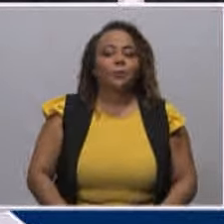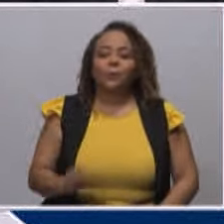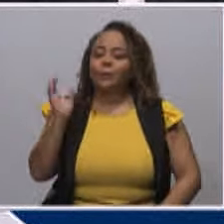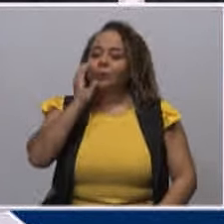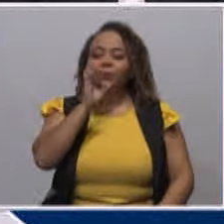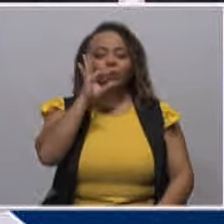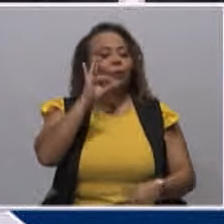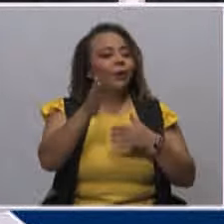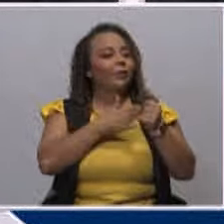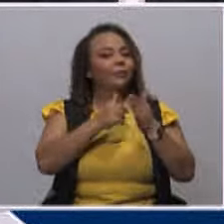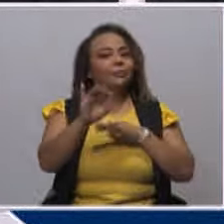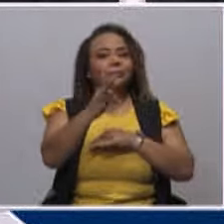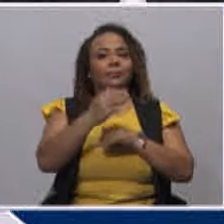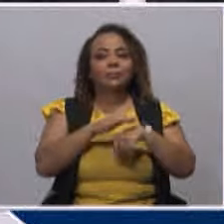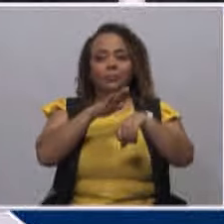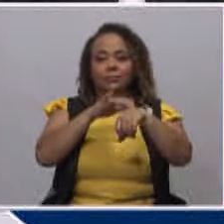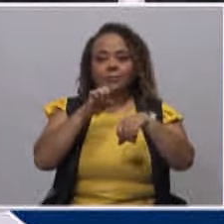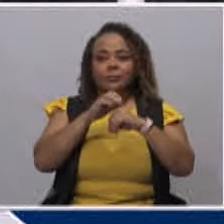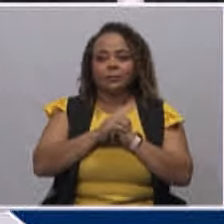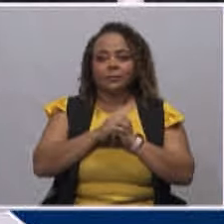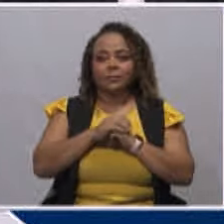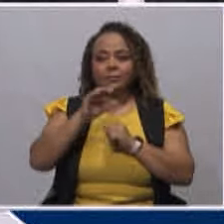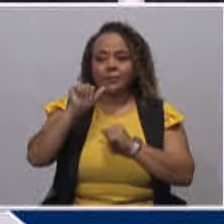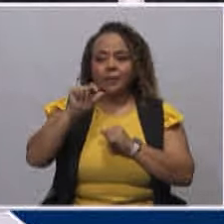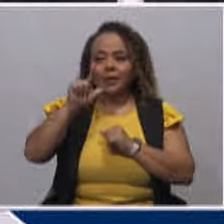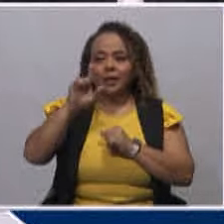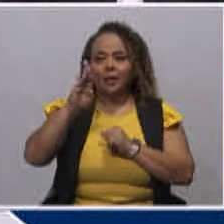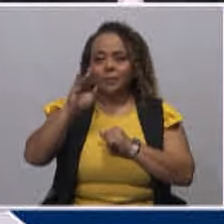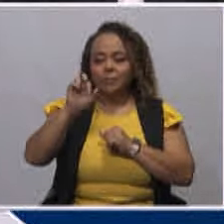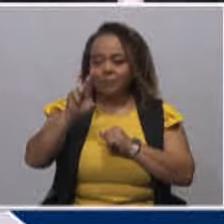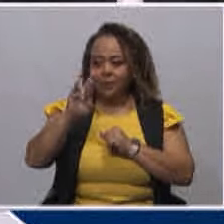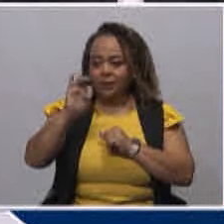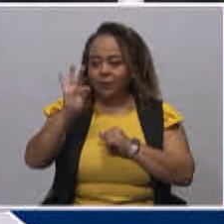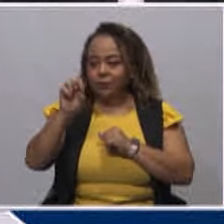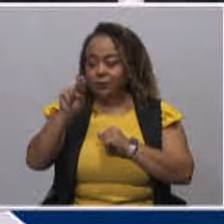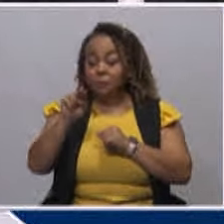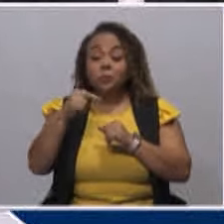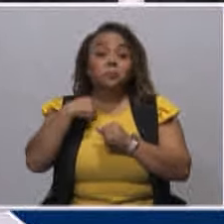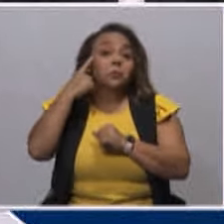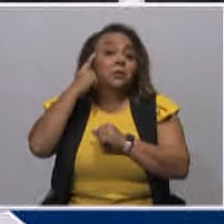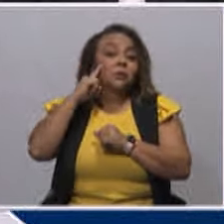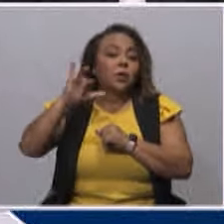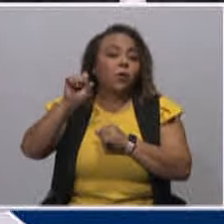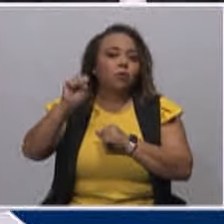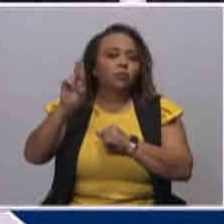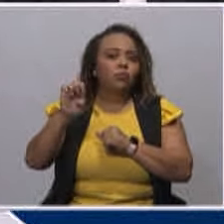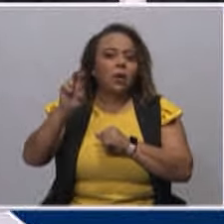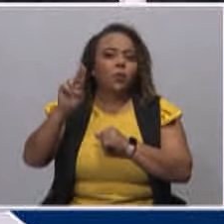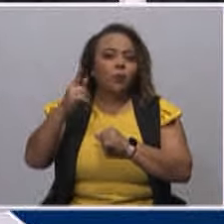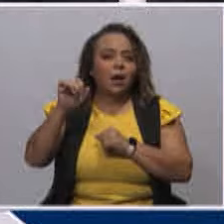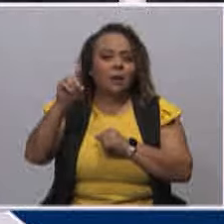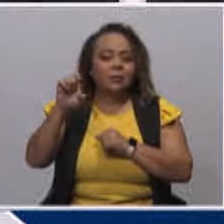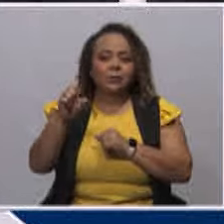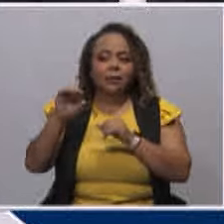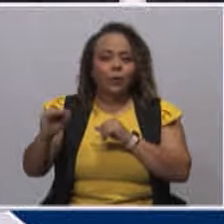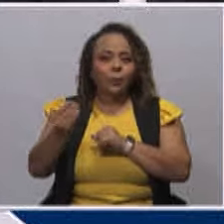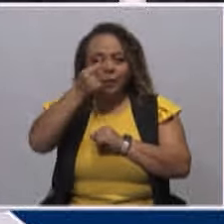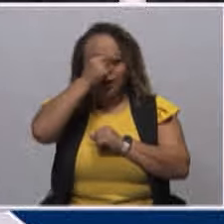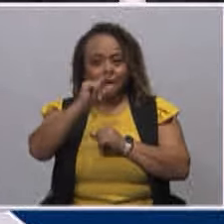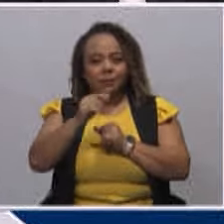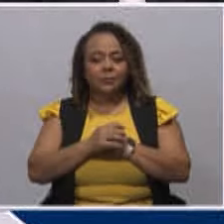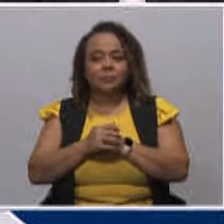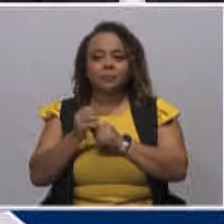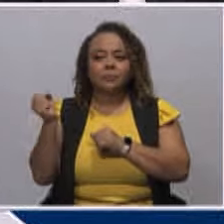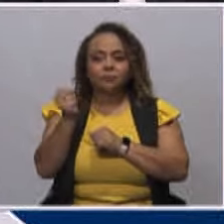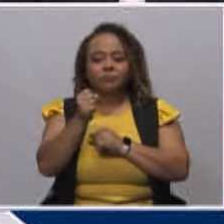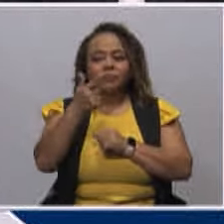acomode lugar de hecho llama este albritton me extrañó que no llamó a José Ugalde pensé que lo iba a llevar al muchachito de Grecia eh lleva